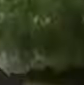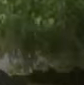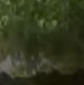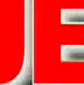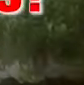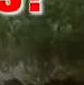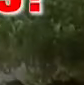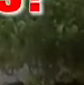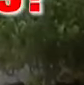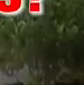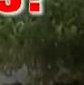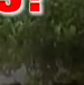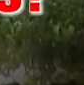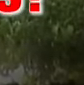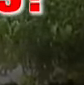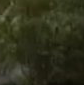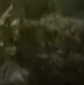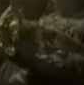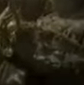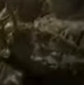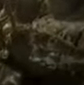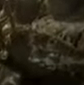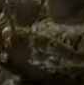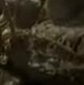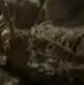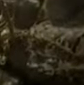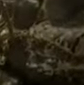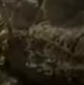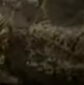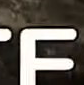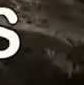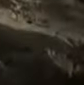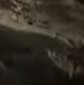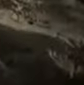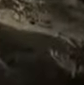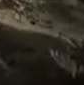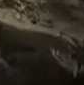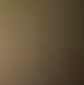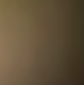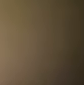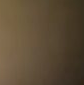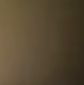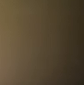¿Cómo afrontamos las consecuencias? En instantes.